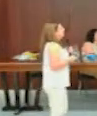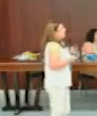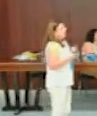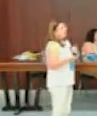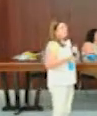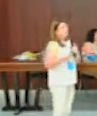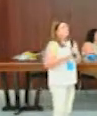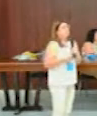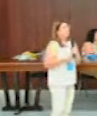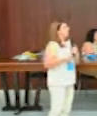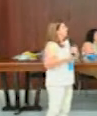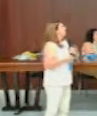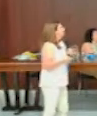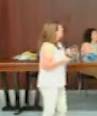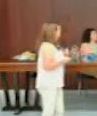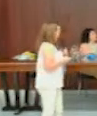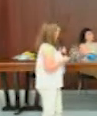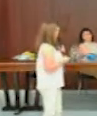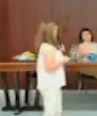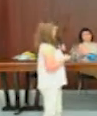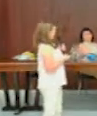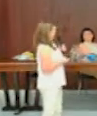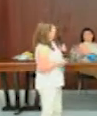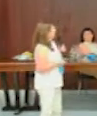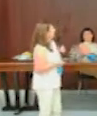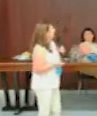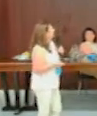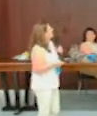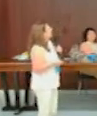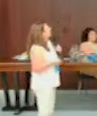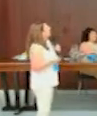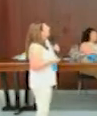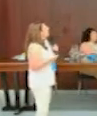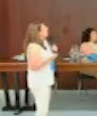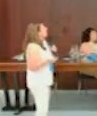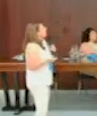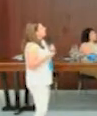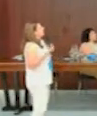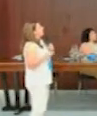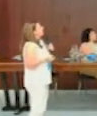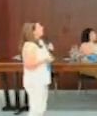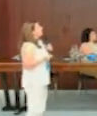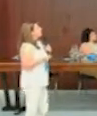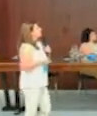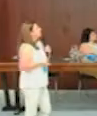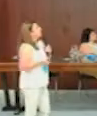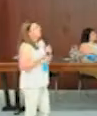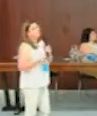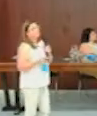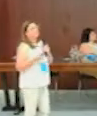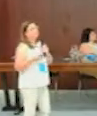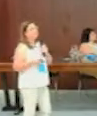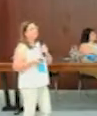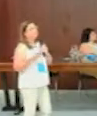El médico debe considerar, como habló excelente la charla, a los pacientes como individuos cuyos problemas con